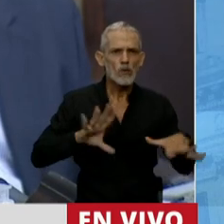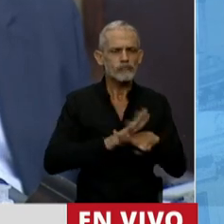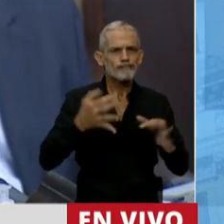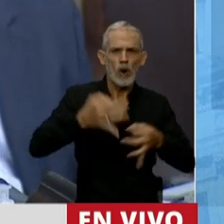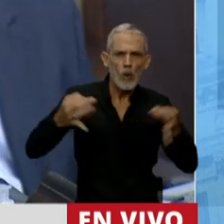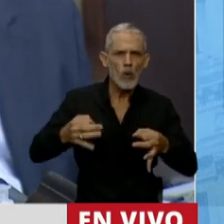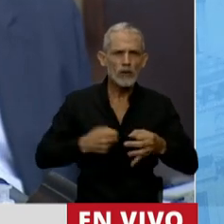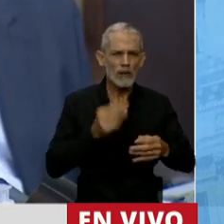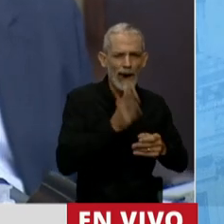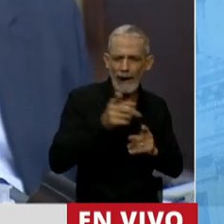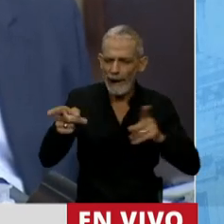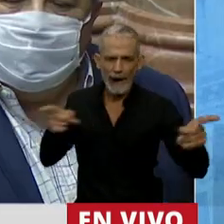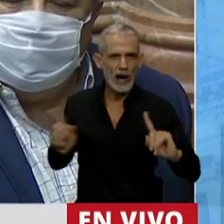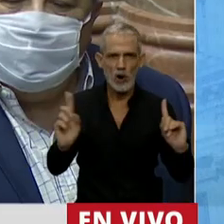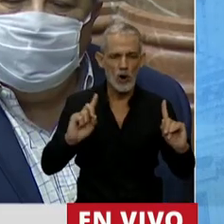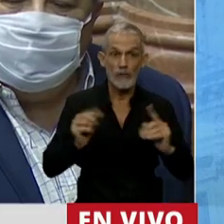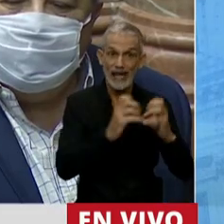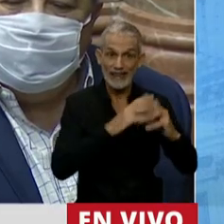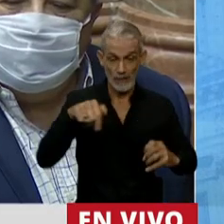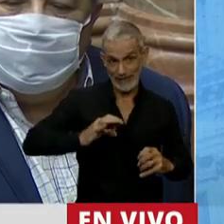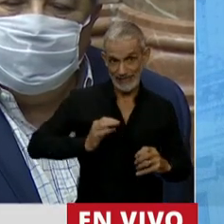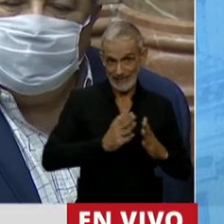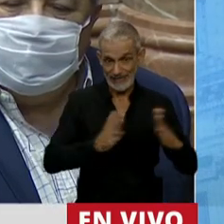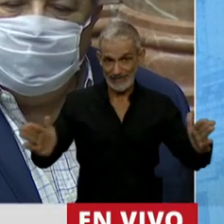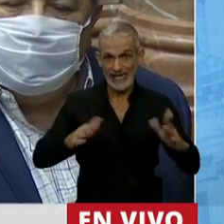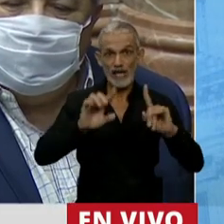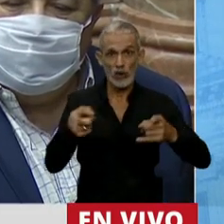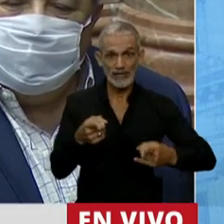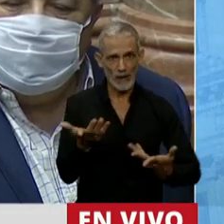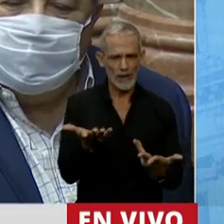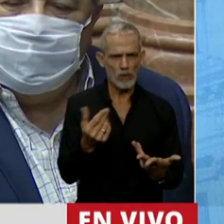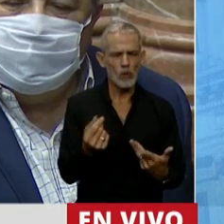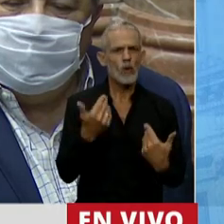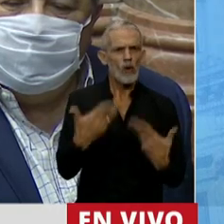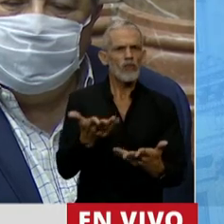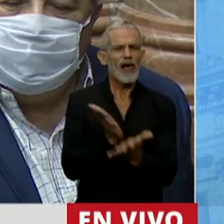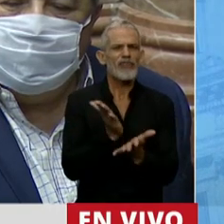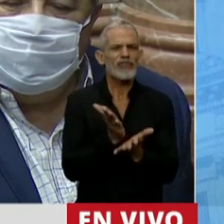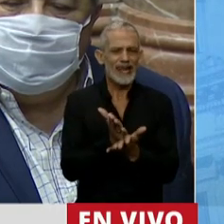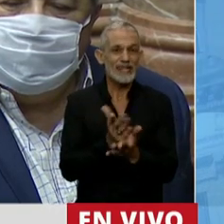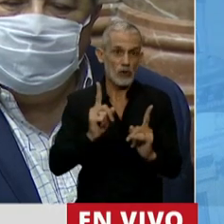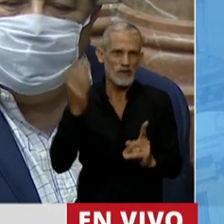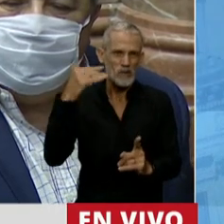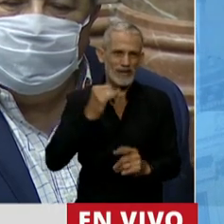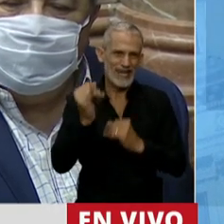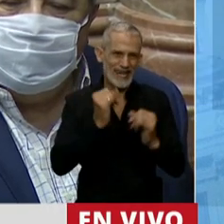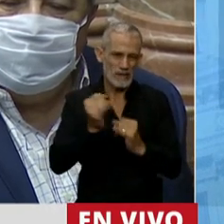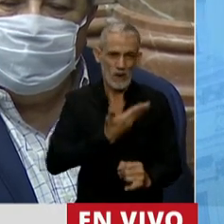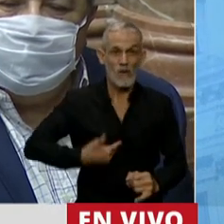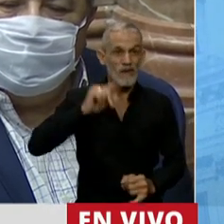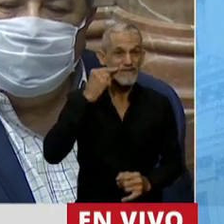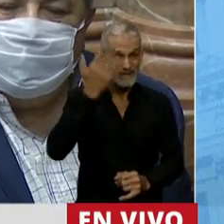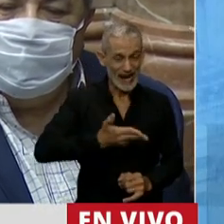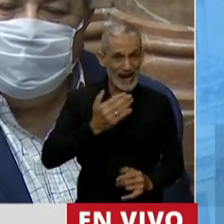que no criminalice. Creo que también el debate de este año, que para ser también sinceros, reivindicar, como decía una diputada que lo presentó el actual presidente, también